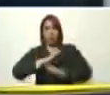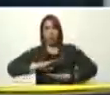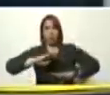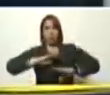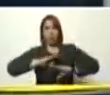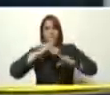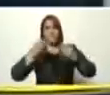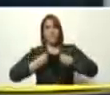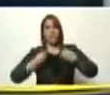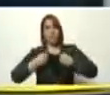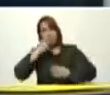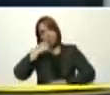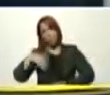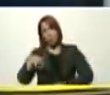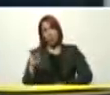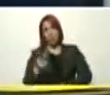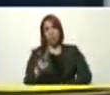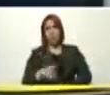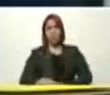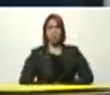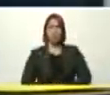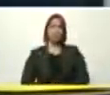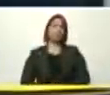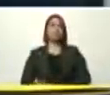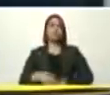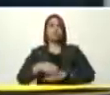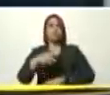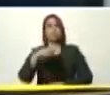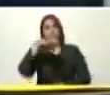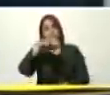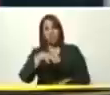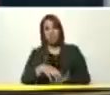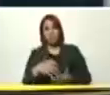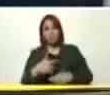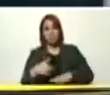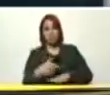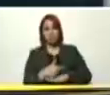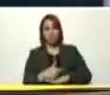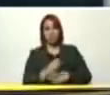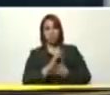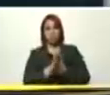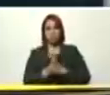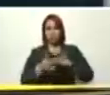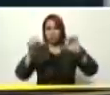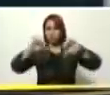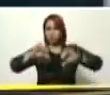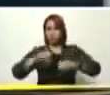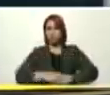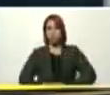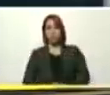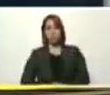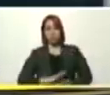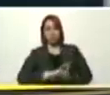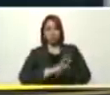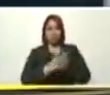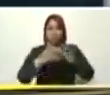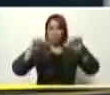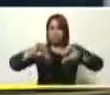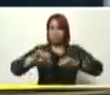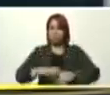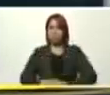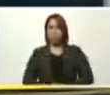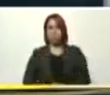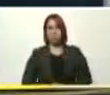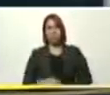pueblo. Han dejado esos estados y esas gobernaciones devastadas, devastadas.